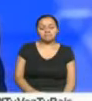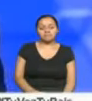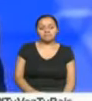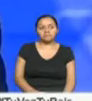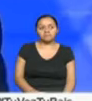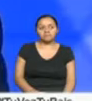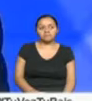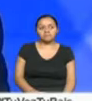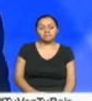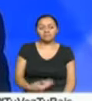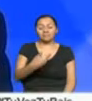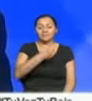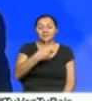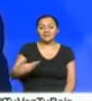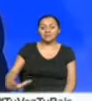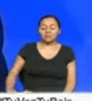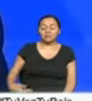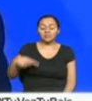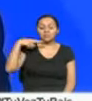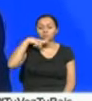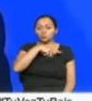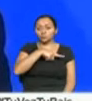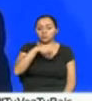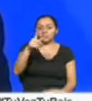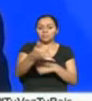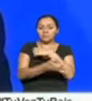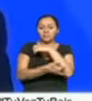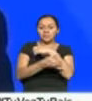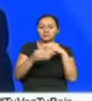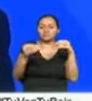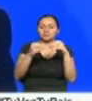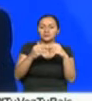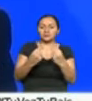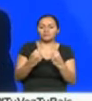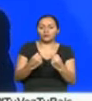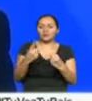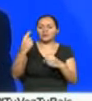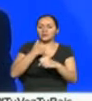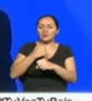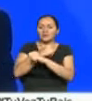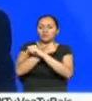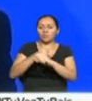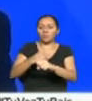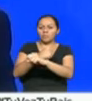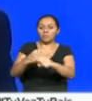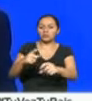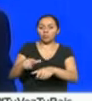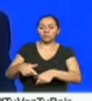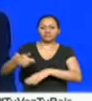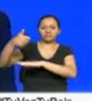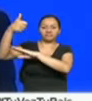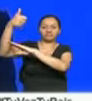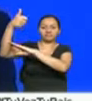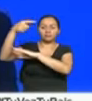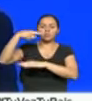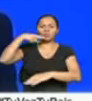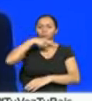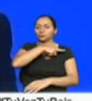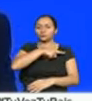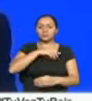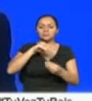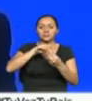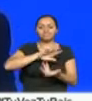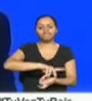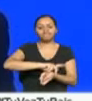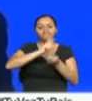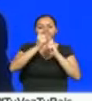años. El presidente ruso se jactó de que su país sea más fuerte que cualquier otro potencial agresor, ya que Rusia decidió apostar por